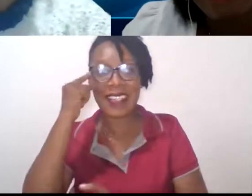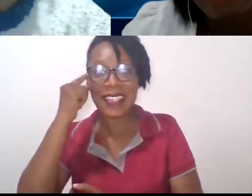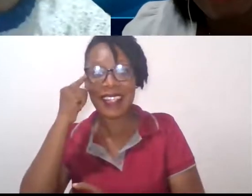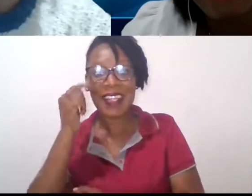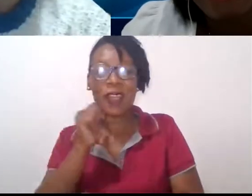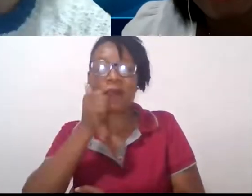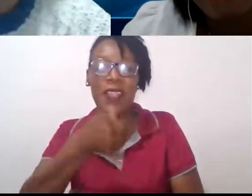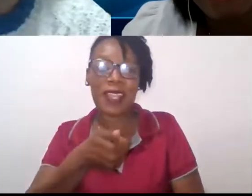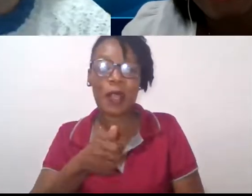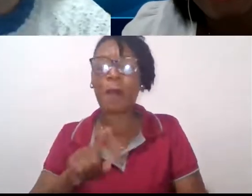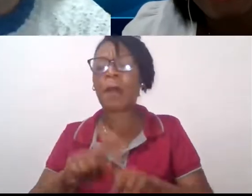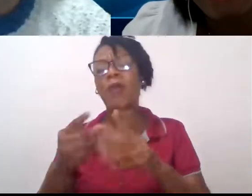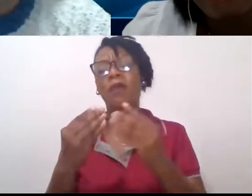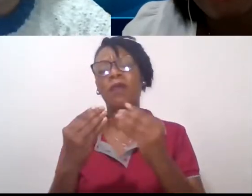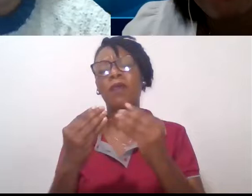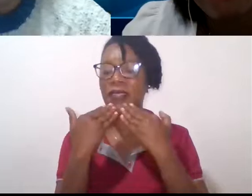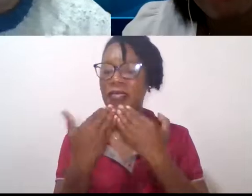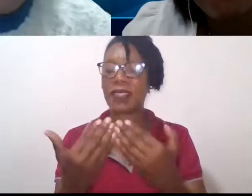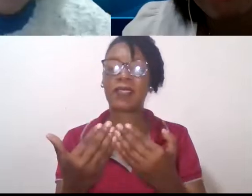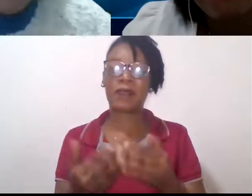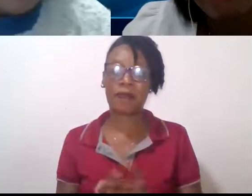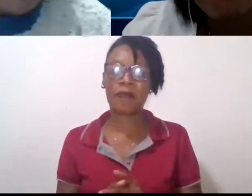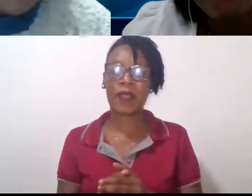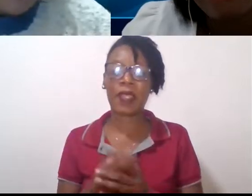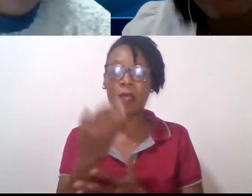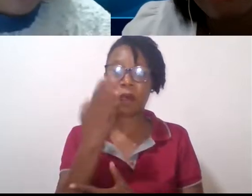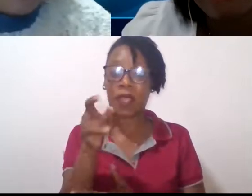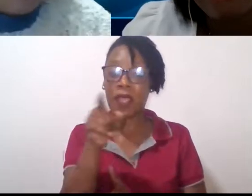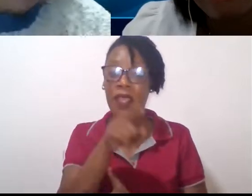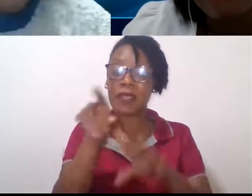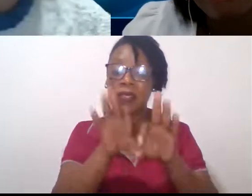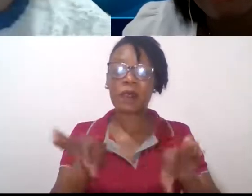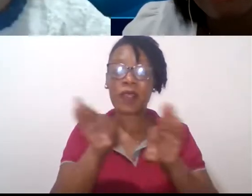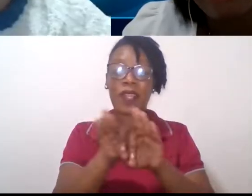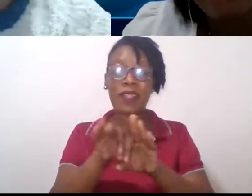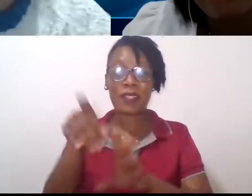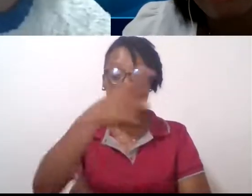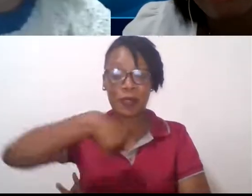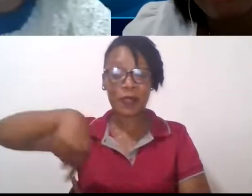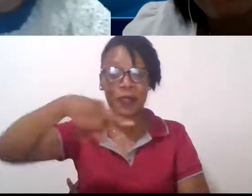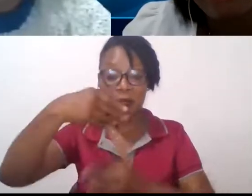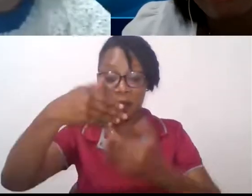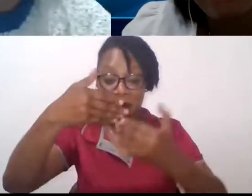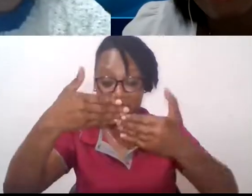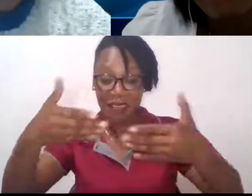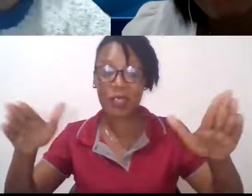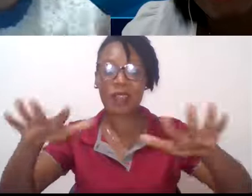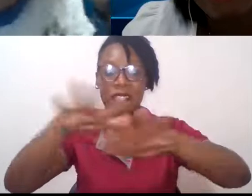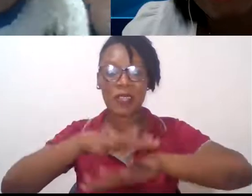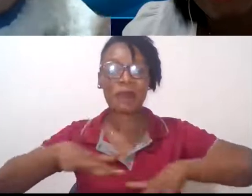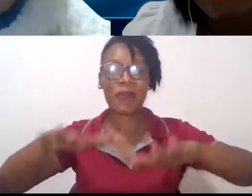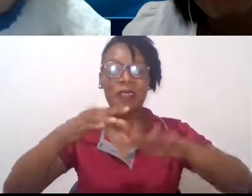mañana, pero muchas gracias por eso, porque esto es importante. Si nosotros no nos abrimos el espacio y el permiso para